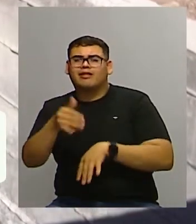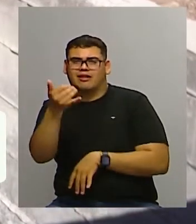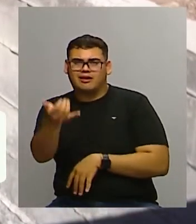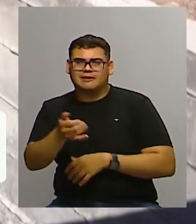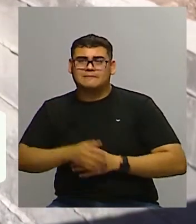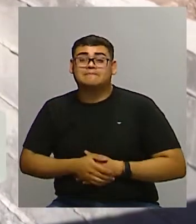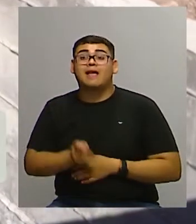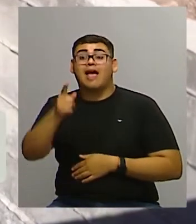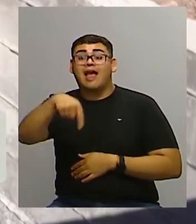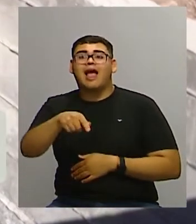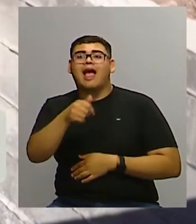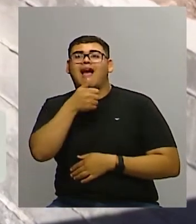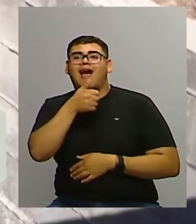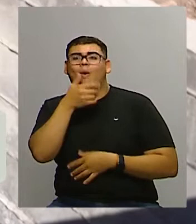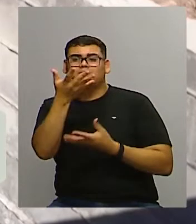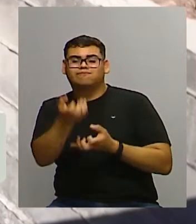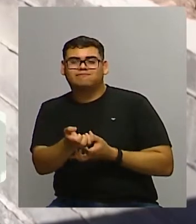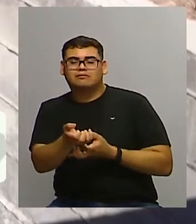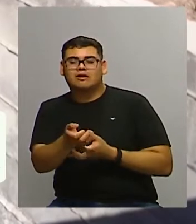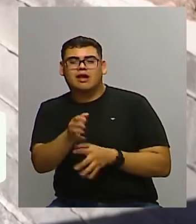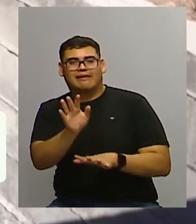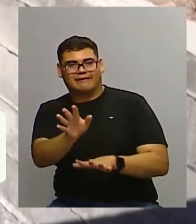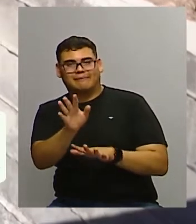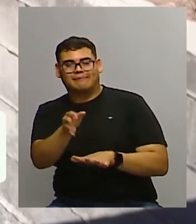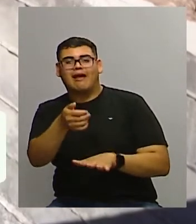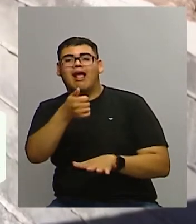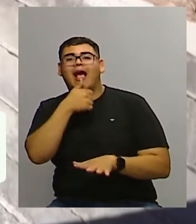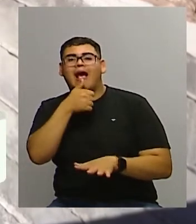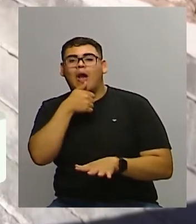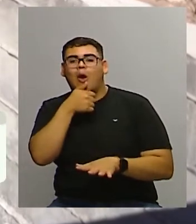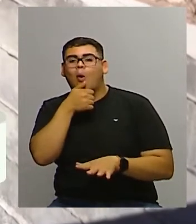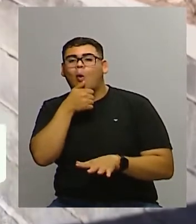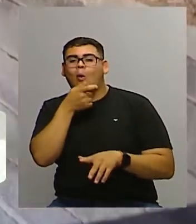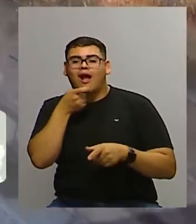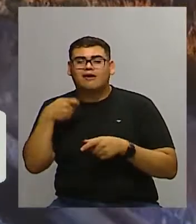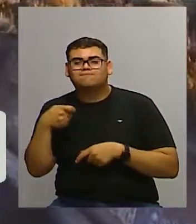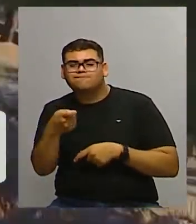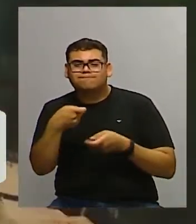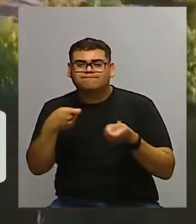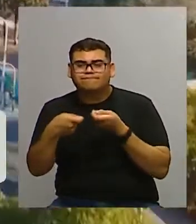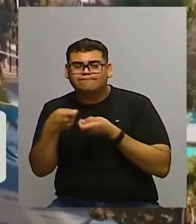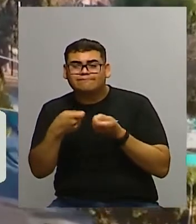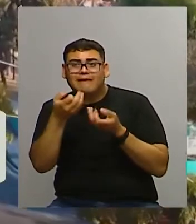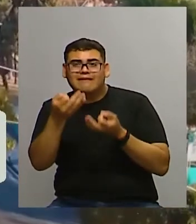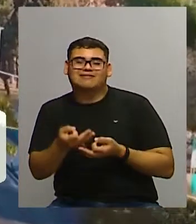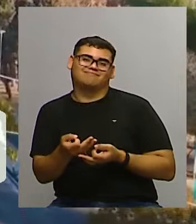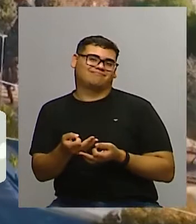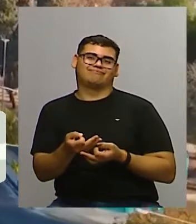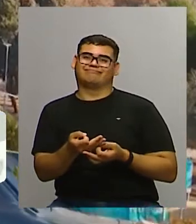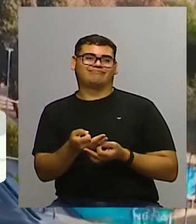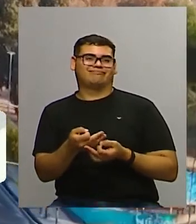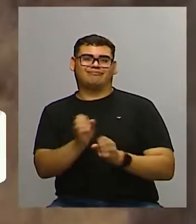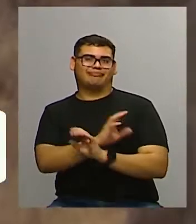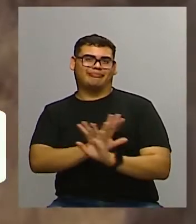un manejo del agua muy ineficiente. O sea, sobre todo en la porción que se destina a riego agrícola. Gabriela,